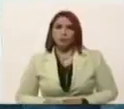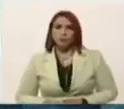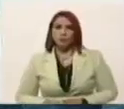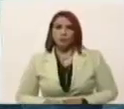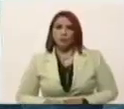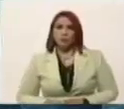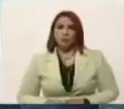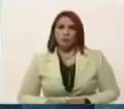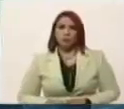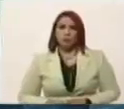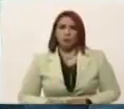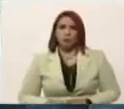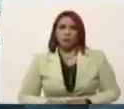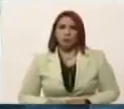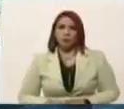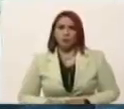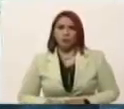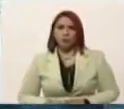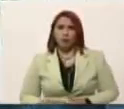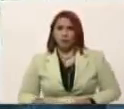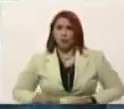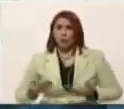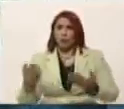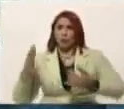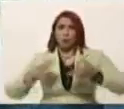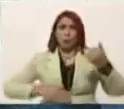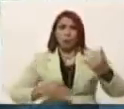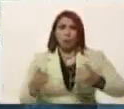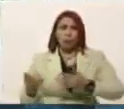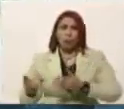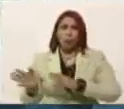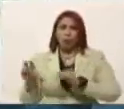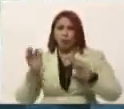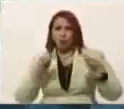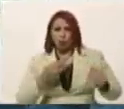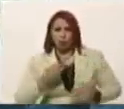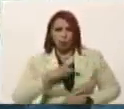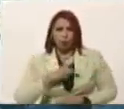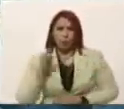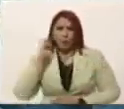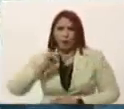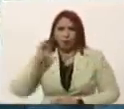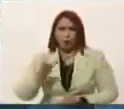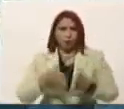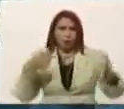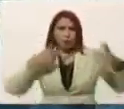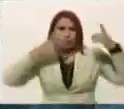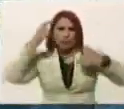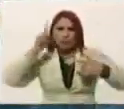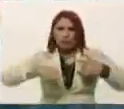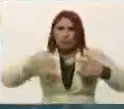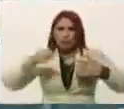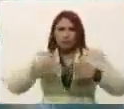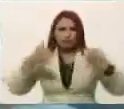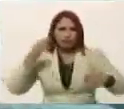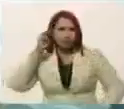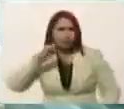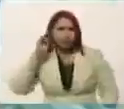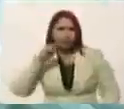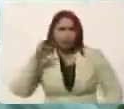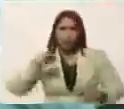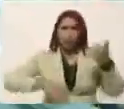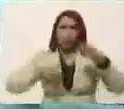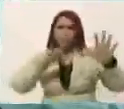al gran maestro de nuestro comandante Chávez y gran maestro militar de los últimos